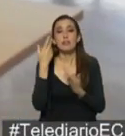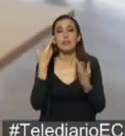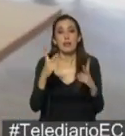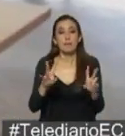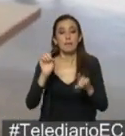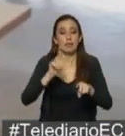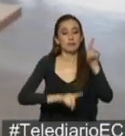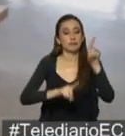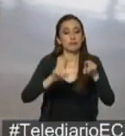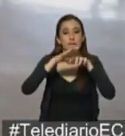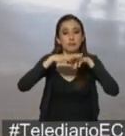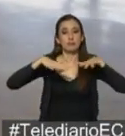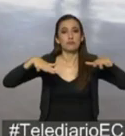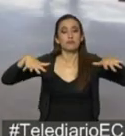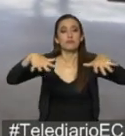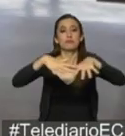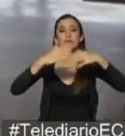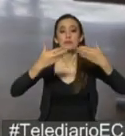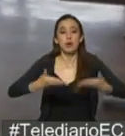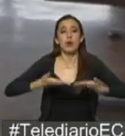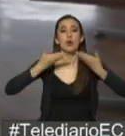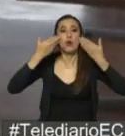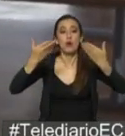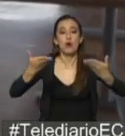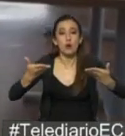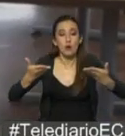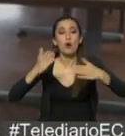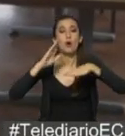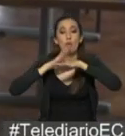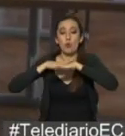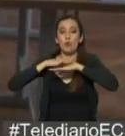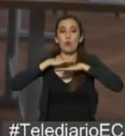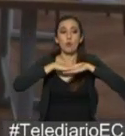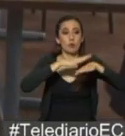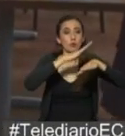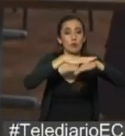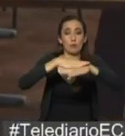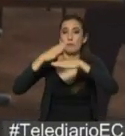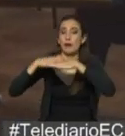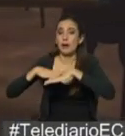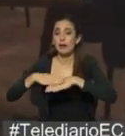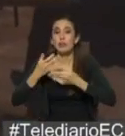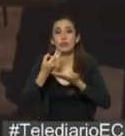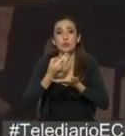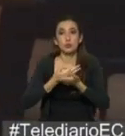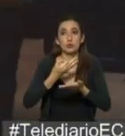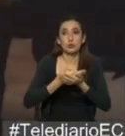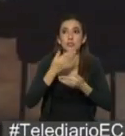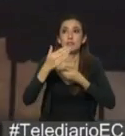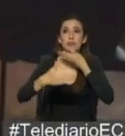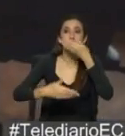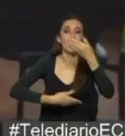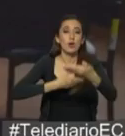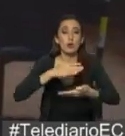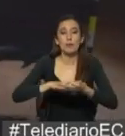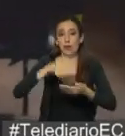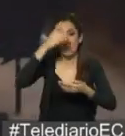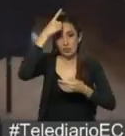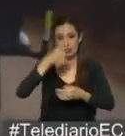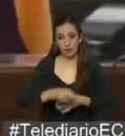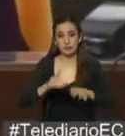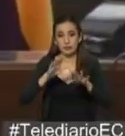actos indebidos sin que exista una norma legal que lo justifique, lo que a decir el tribunal llevó